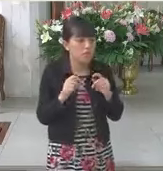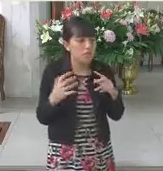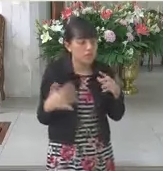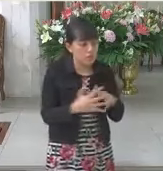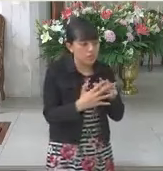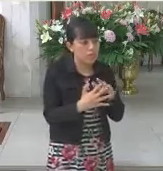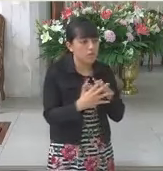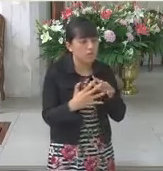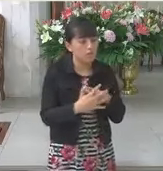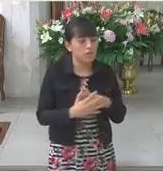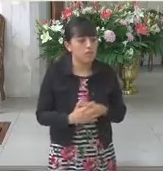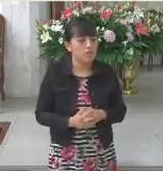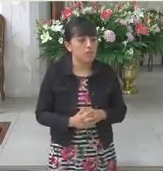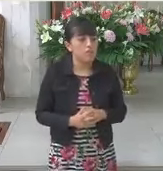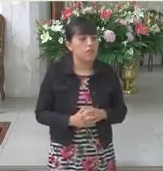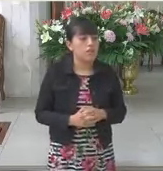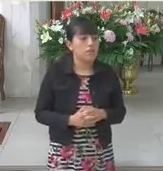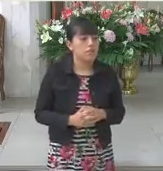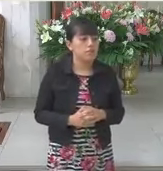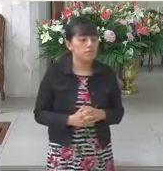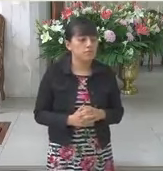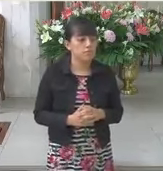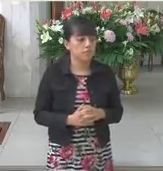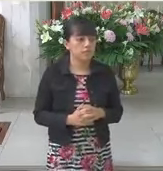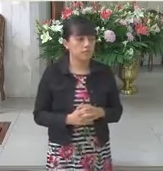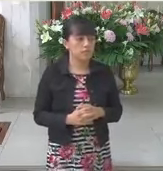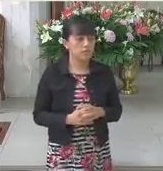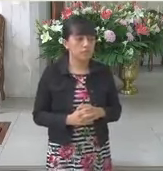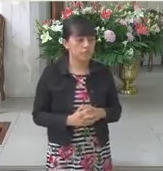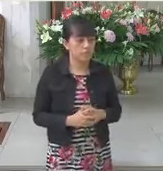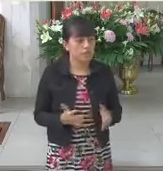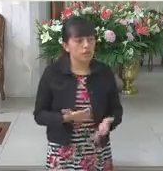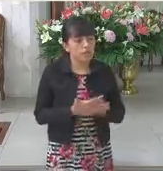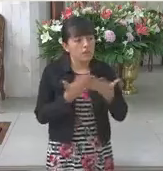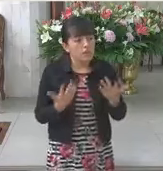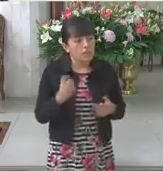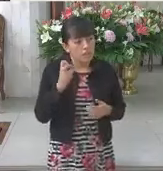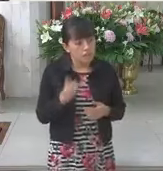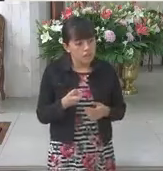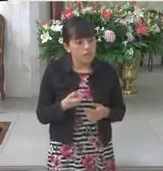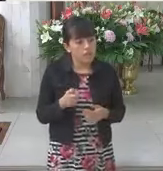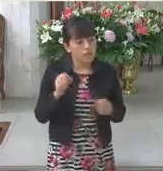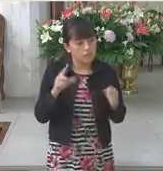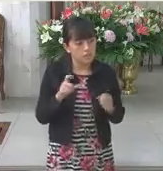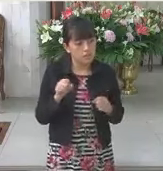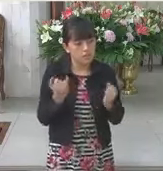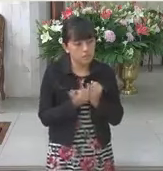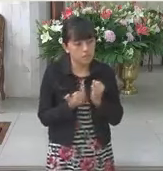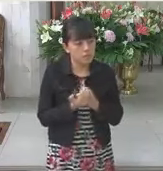un consejo para nosotros que queremos seguir siendo discípulos